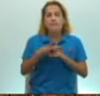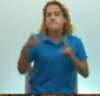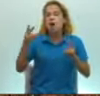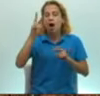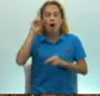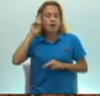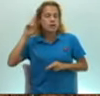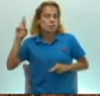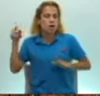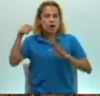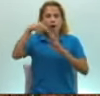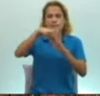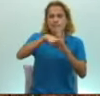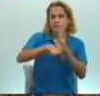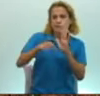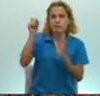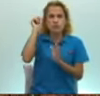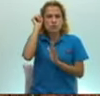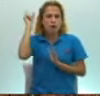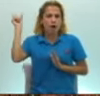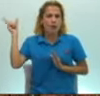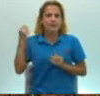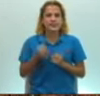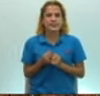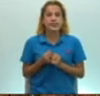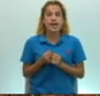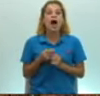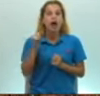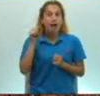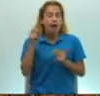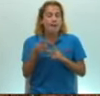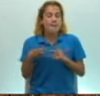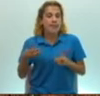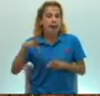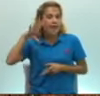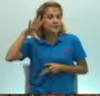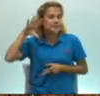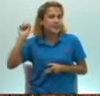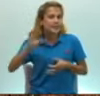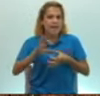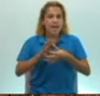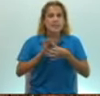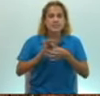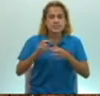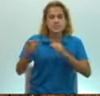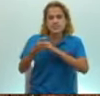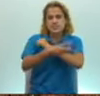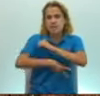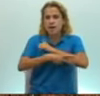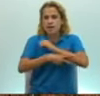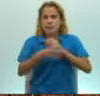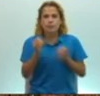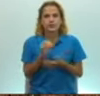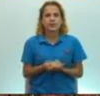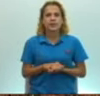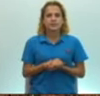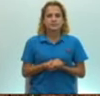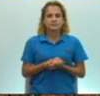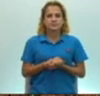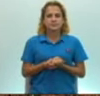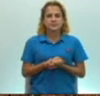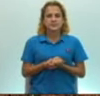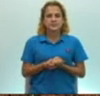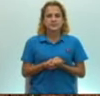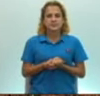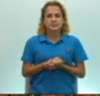que enriquezcan, para que recuerden algunas de estas ideas que, reitero, nos van a ayudar a entender la crisis de la república como